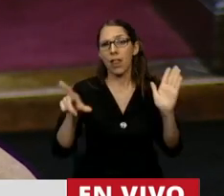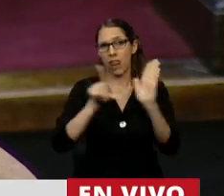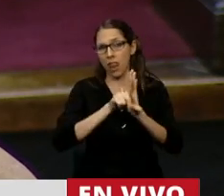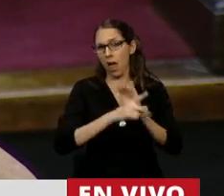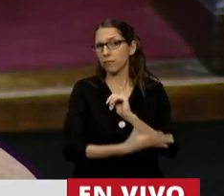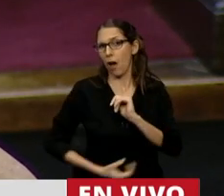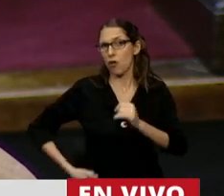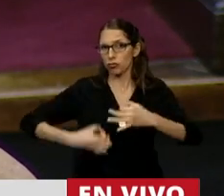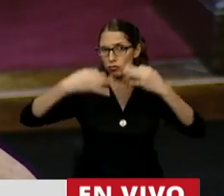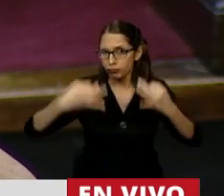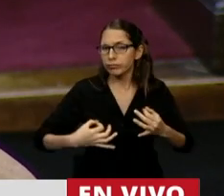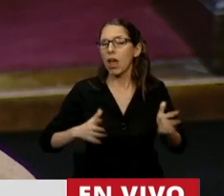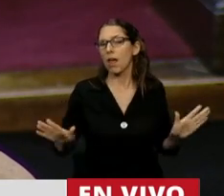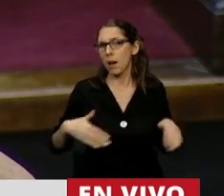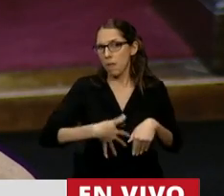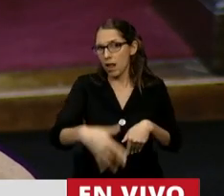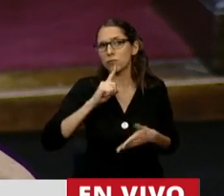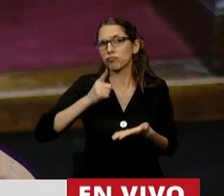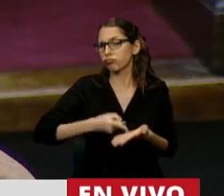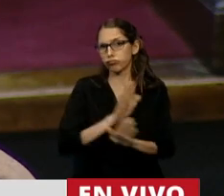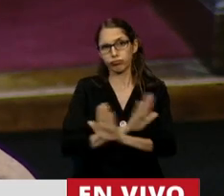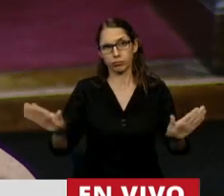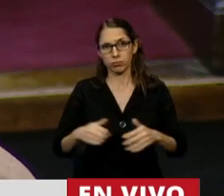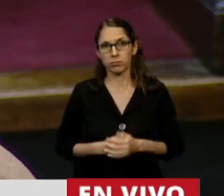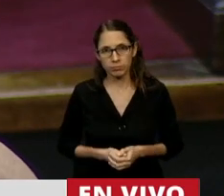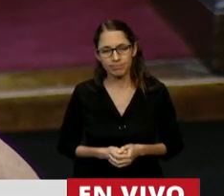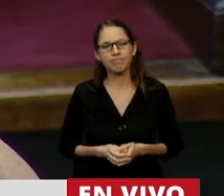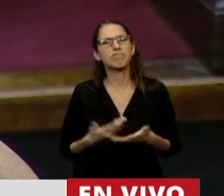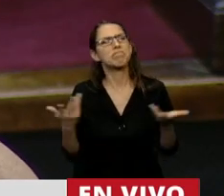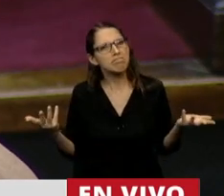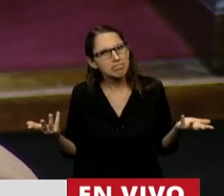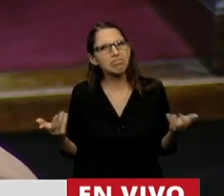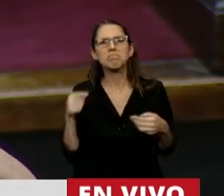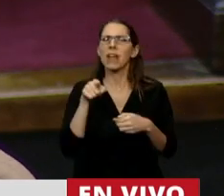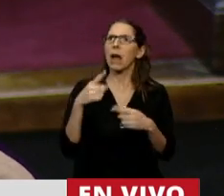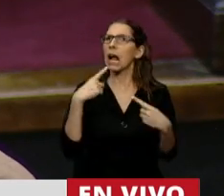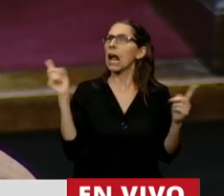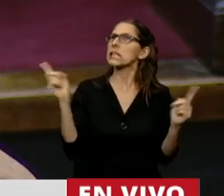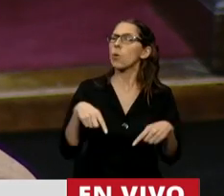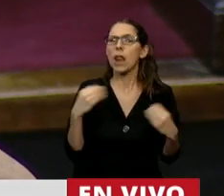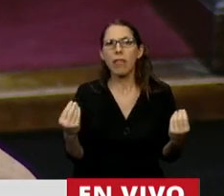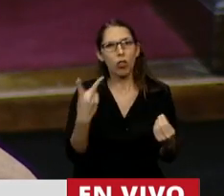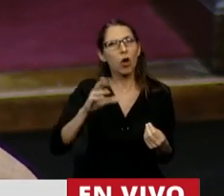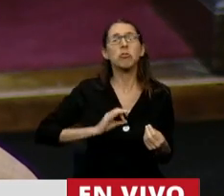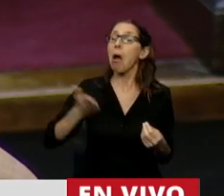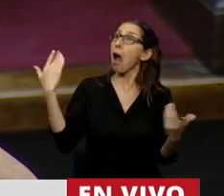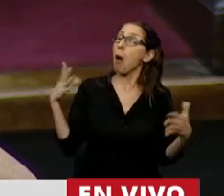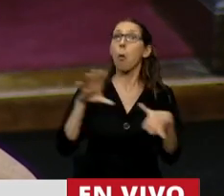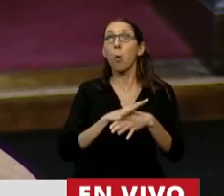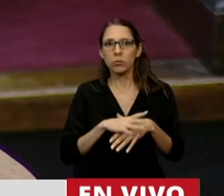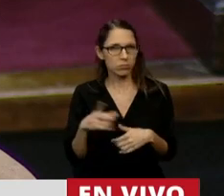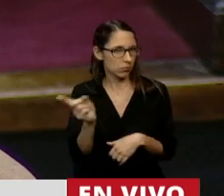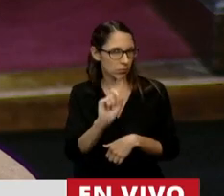interrupción voluntaria del embarazo. No es casualidad, señor presidente, que eso haya pasado hace 2 años, ni